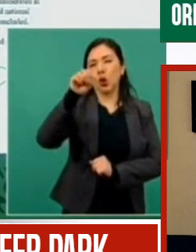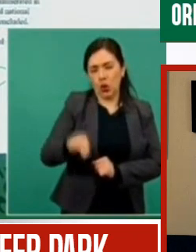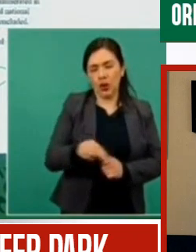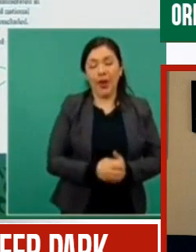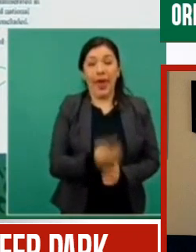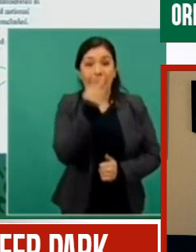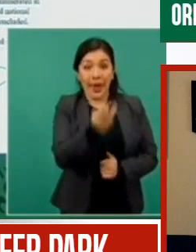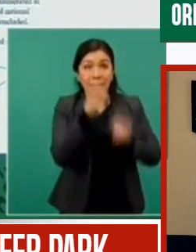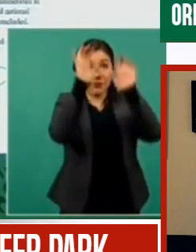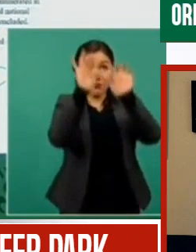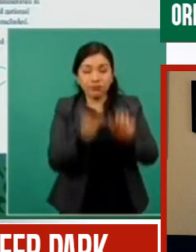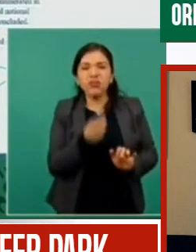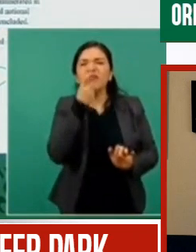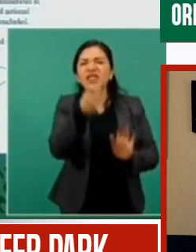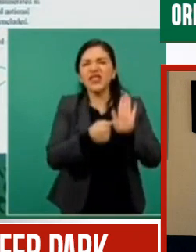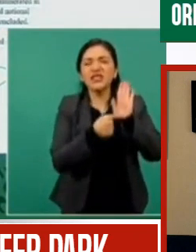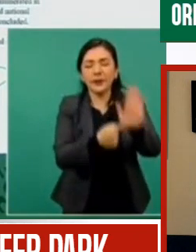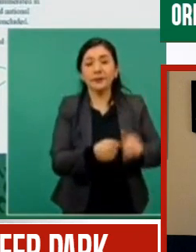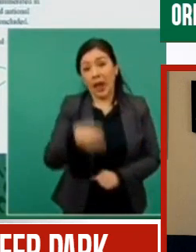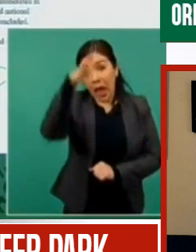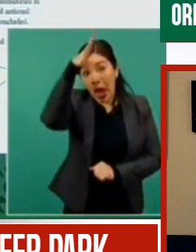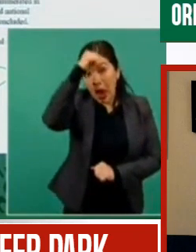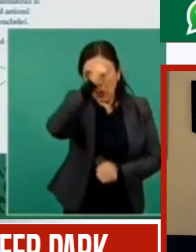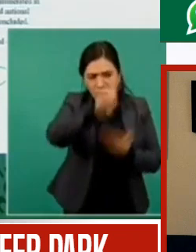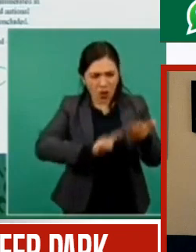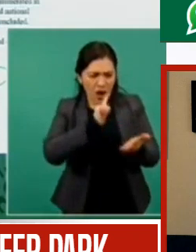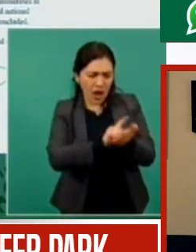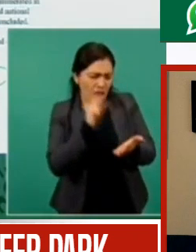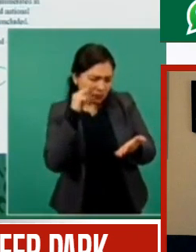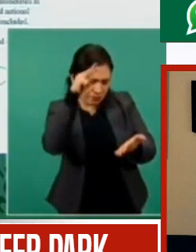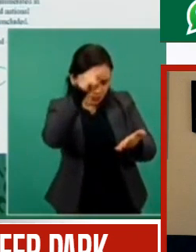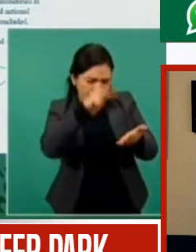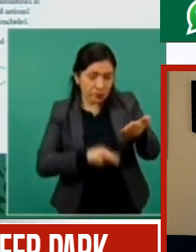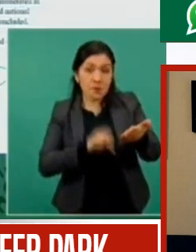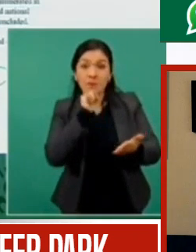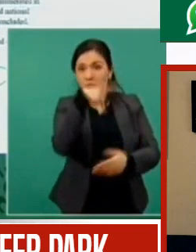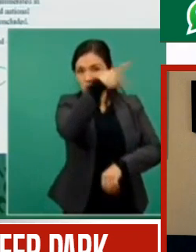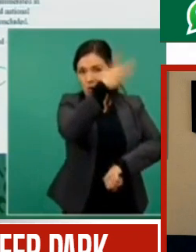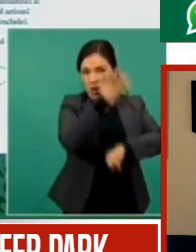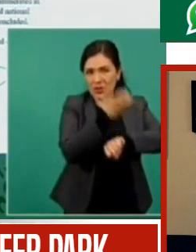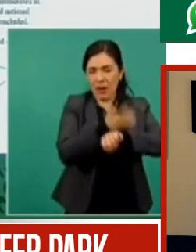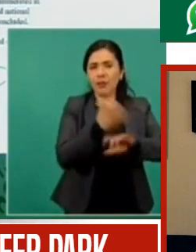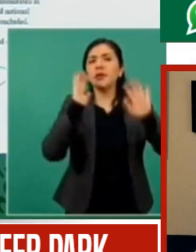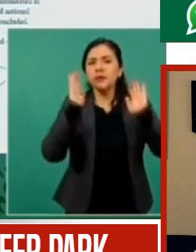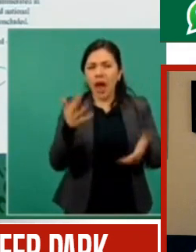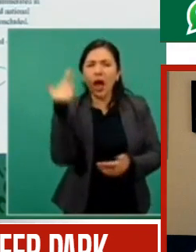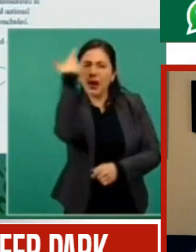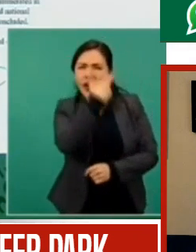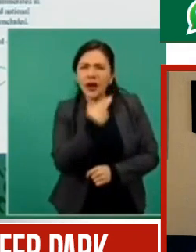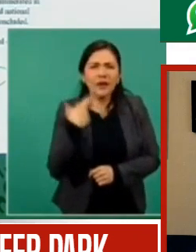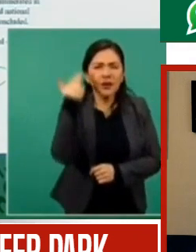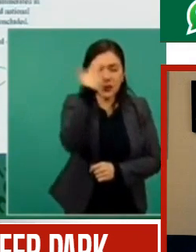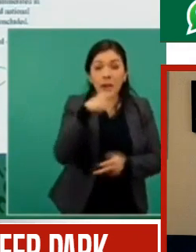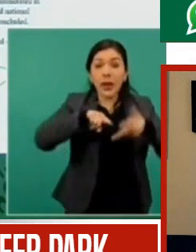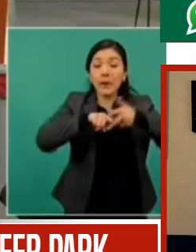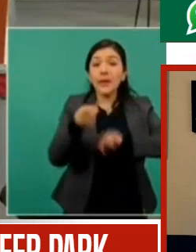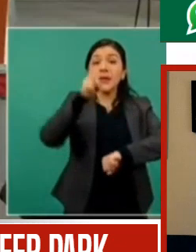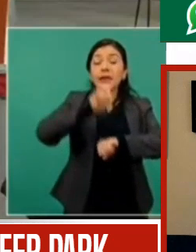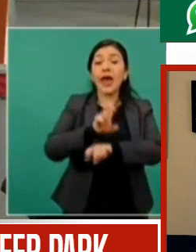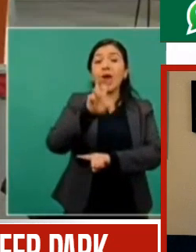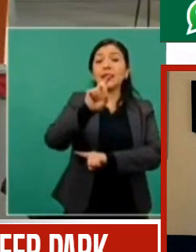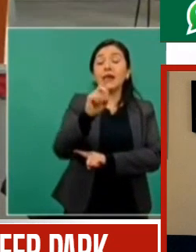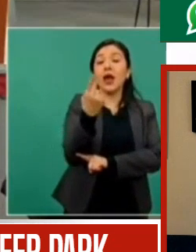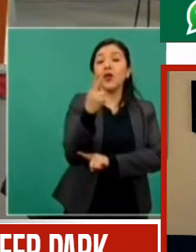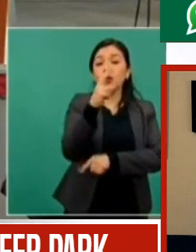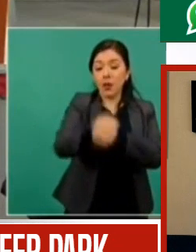aquí se informa es que de conformidad las disposiciones legales en los eeuu se hizo la revisión a partir del día 30 de noviembre